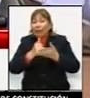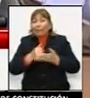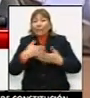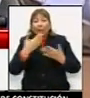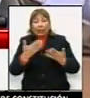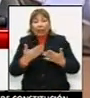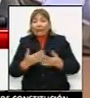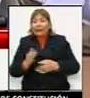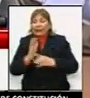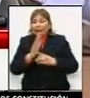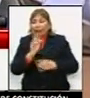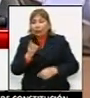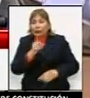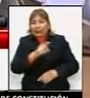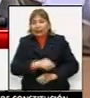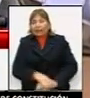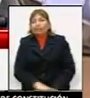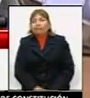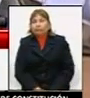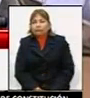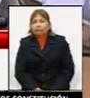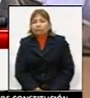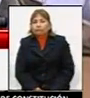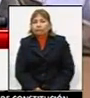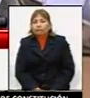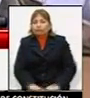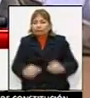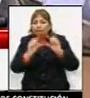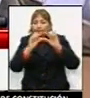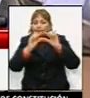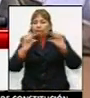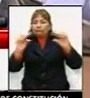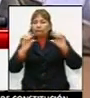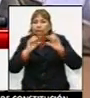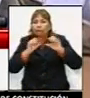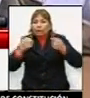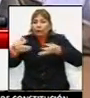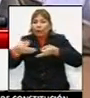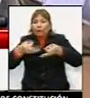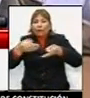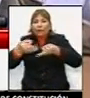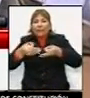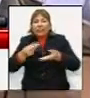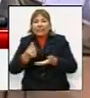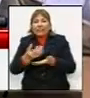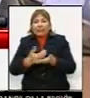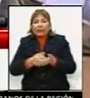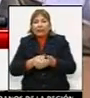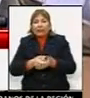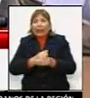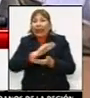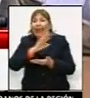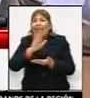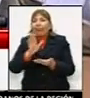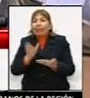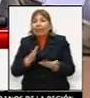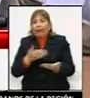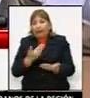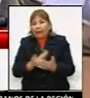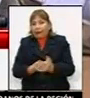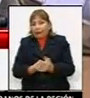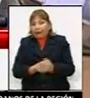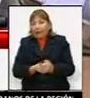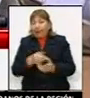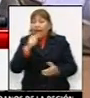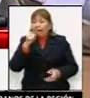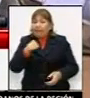presenten a ustedes, textos que tienen que ver con financiamiento en las constituciones del mundo, generales. Y